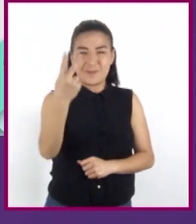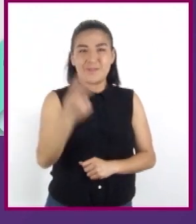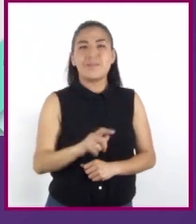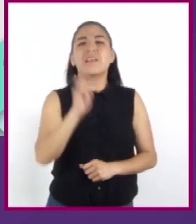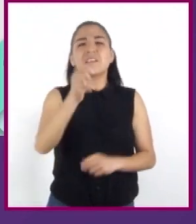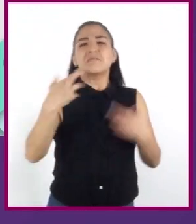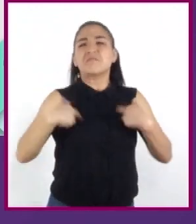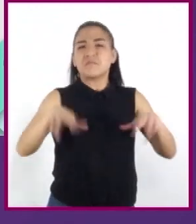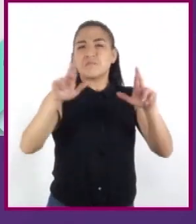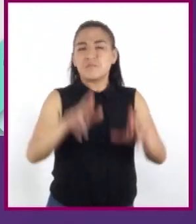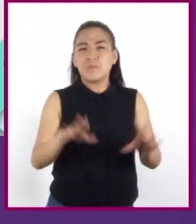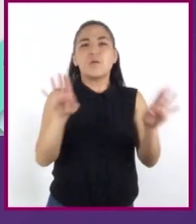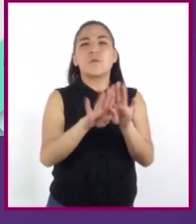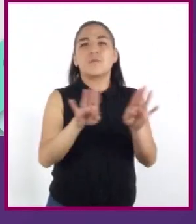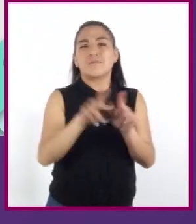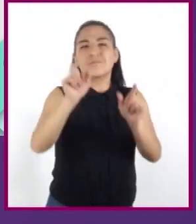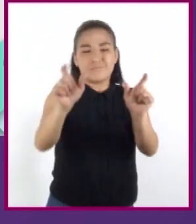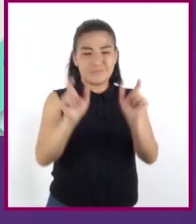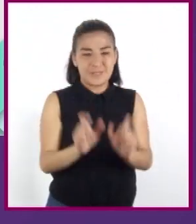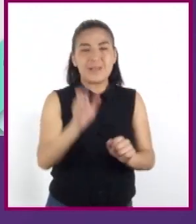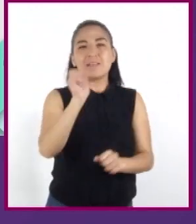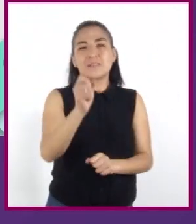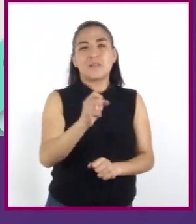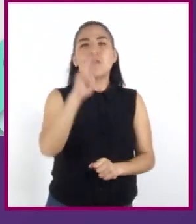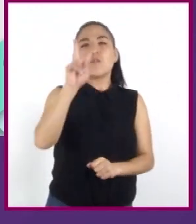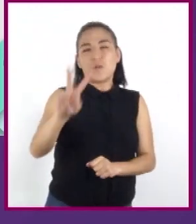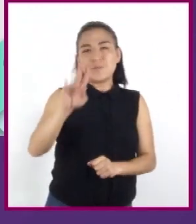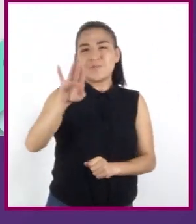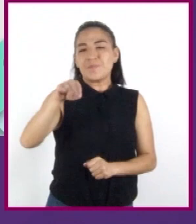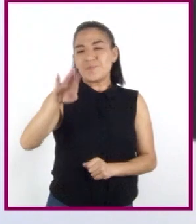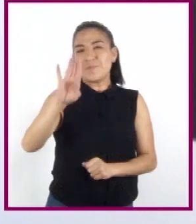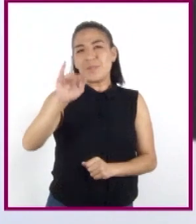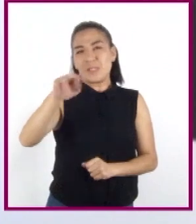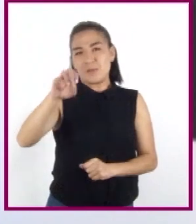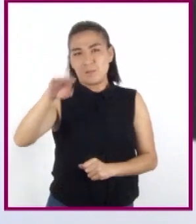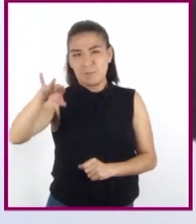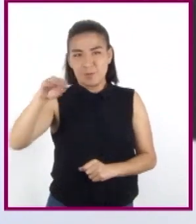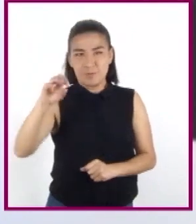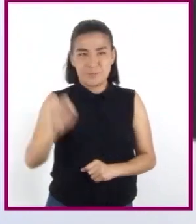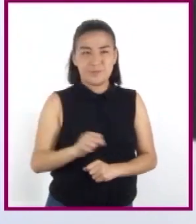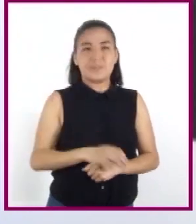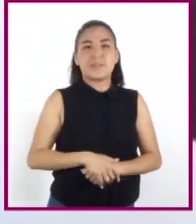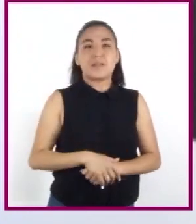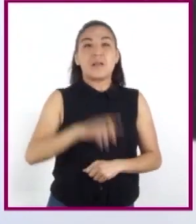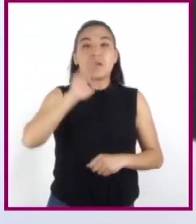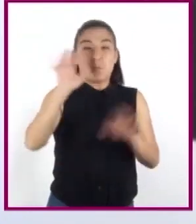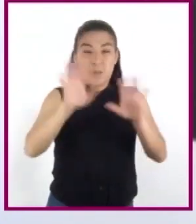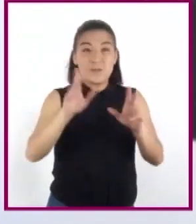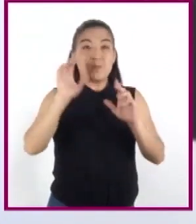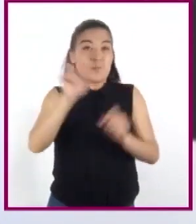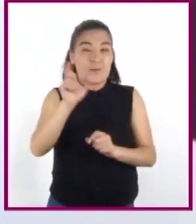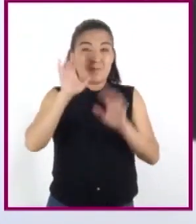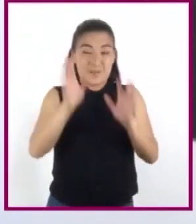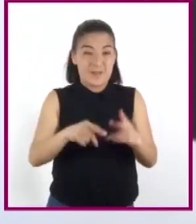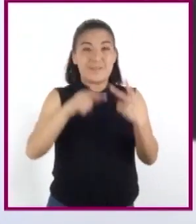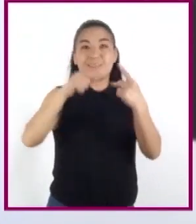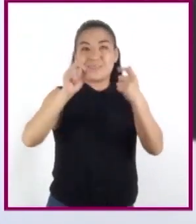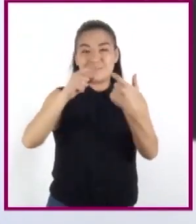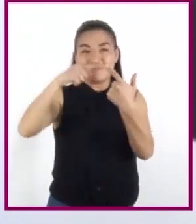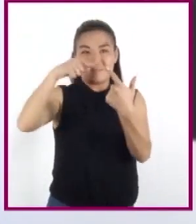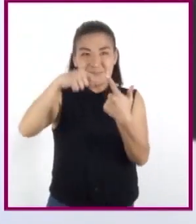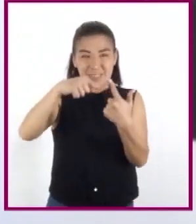podemos representarlo como el producto de dos binomios conjugados. Al sacar la raíz cuadrada de cada término de la